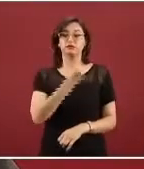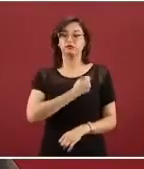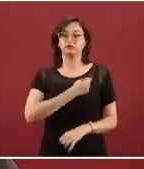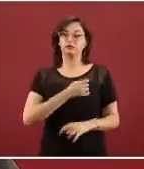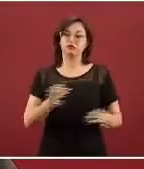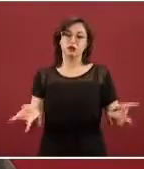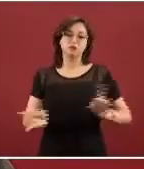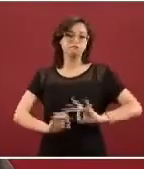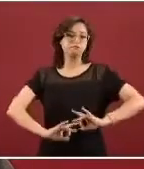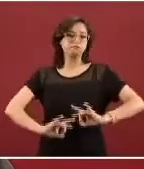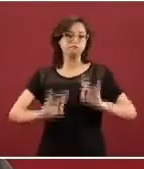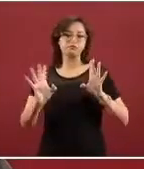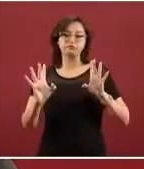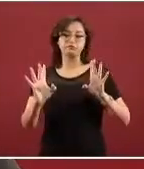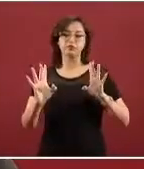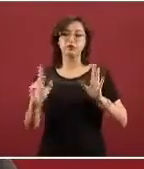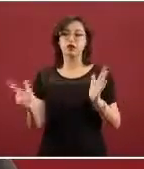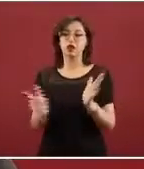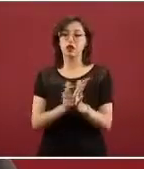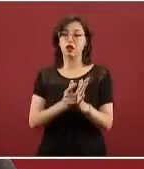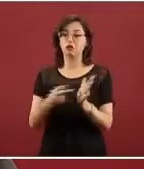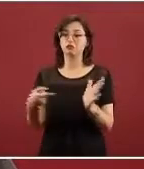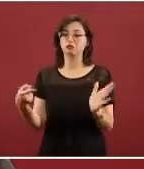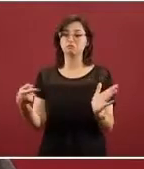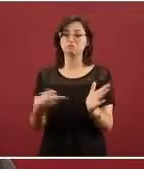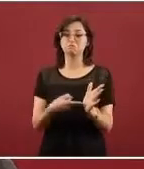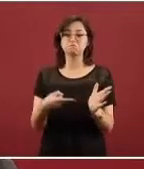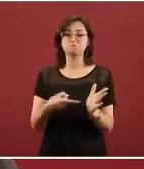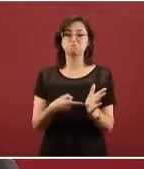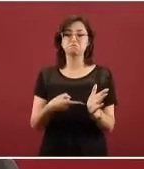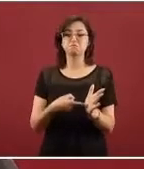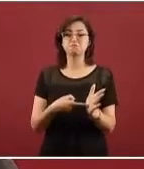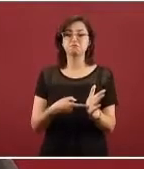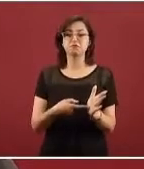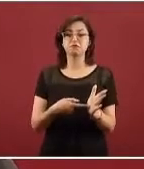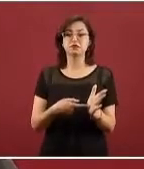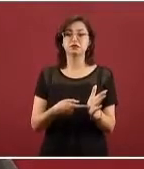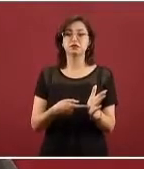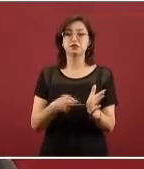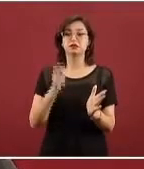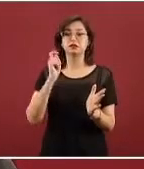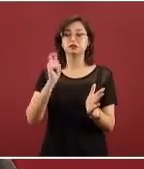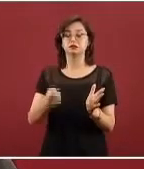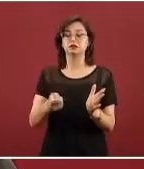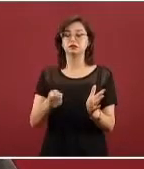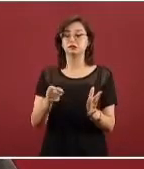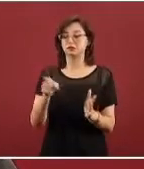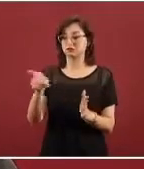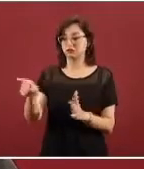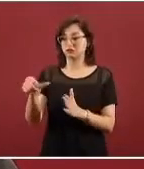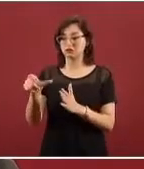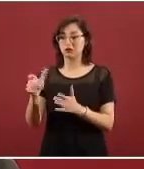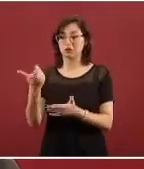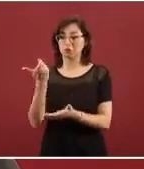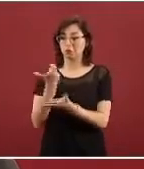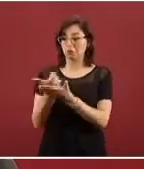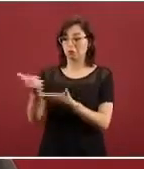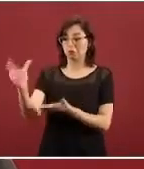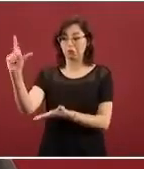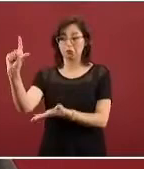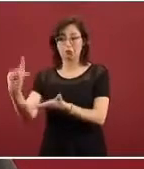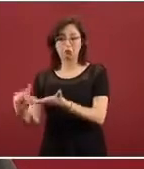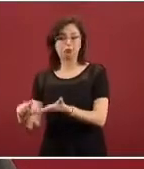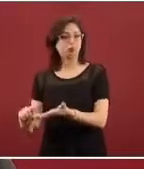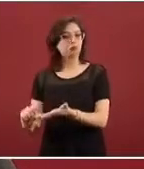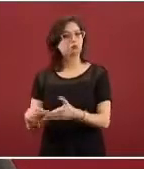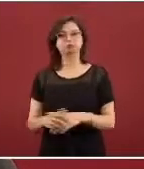mayor y en ese caso la disposición legal no permite la aplicación del artículo que tú señalas. Empresa que